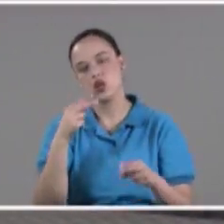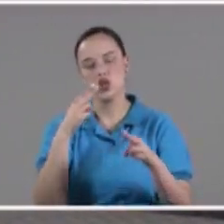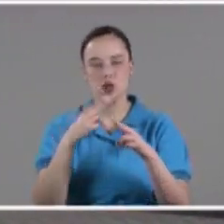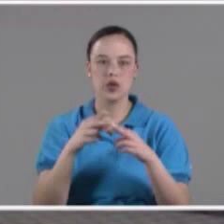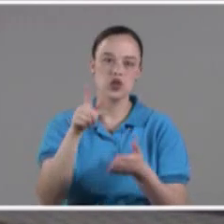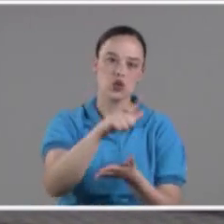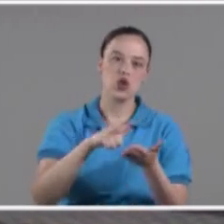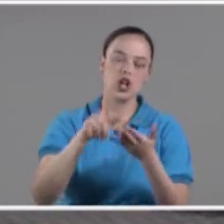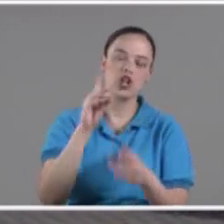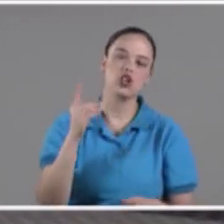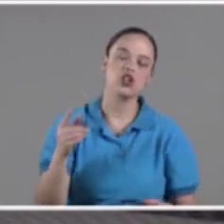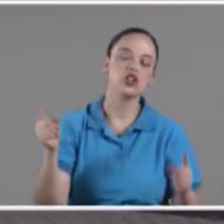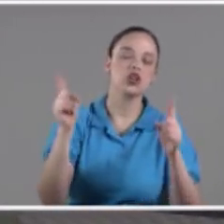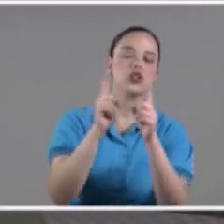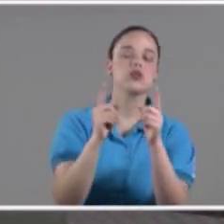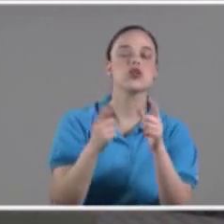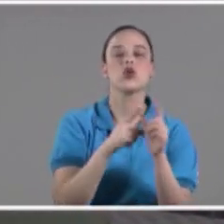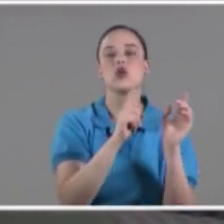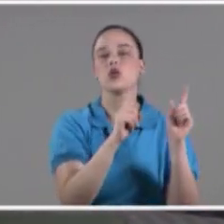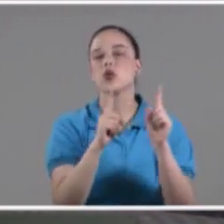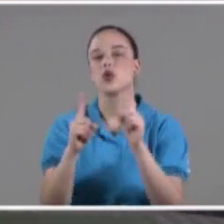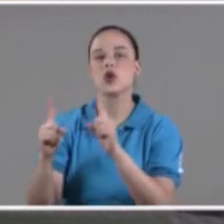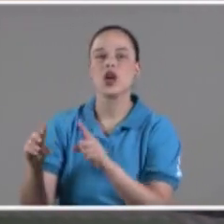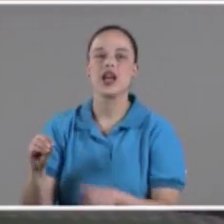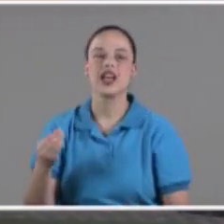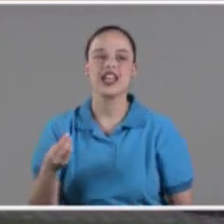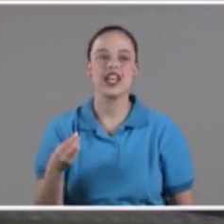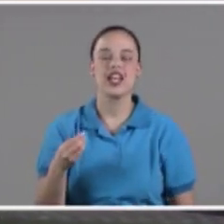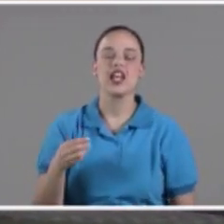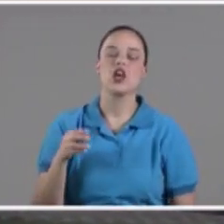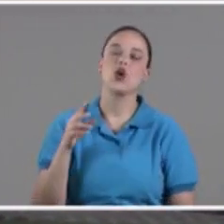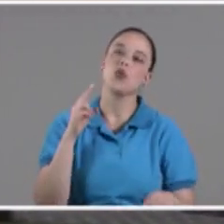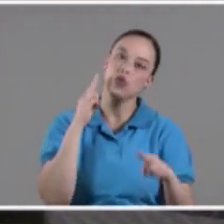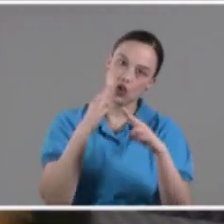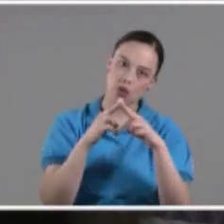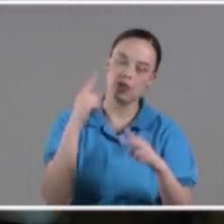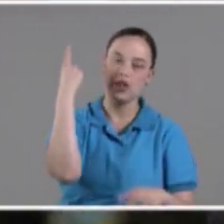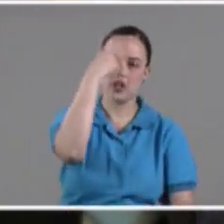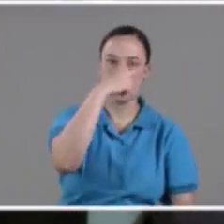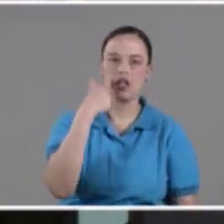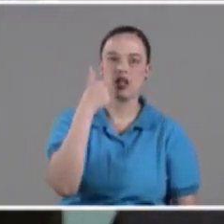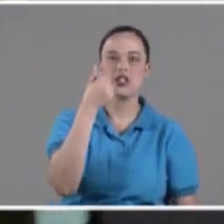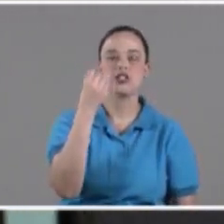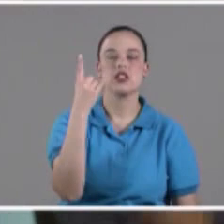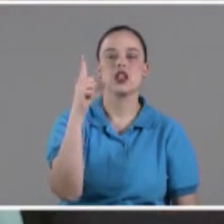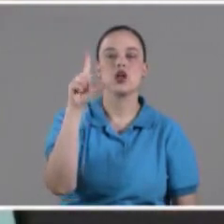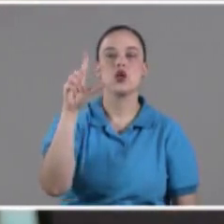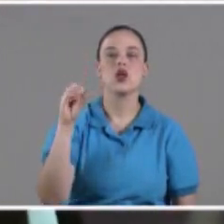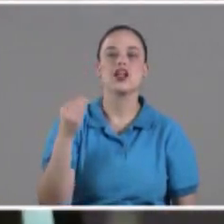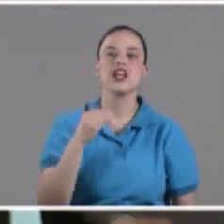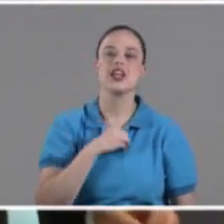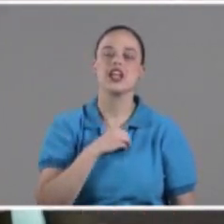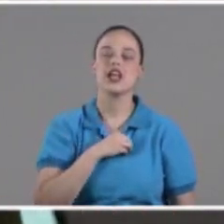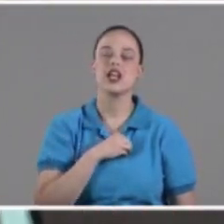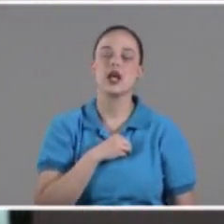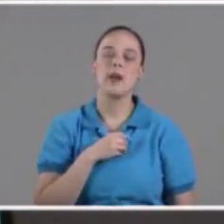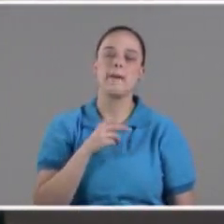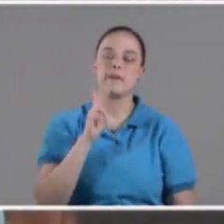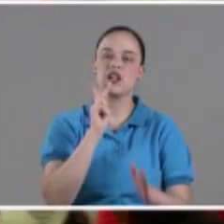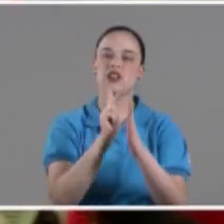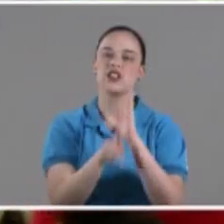en donde nos encontramos con un perseguidor que se llama Saúl que quiere matar al ungido